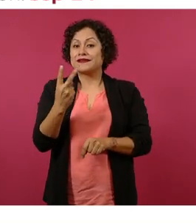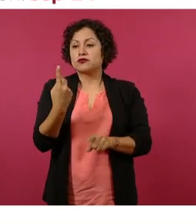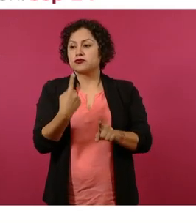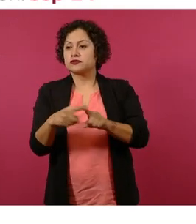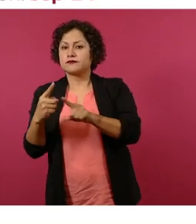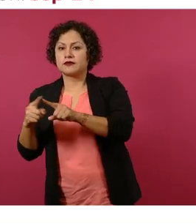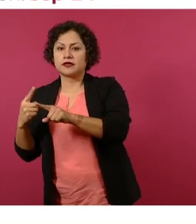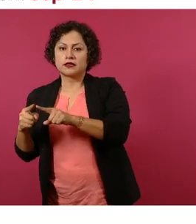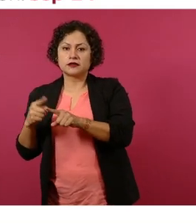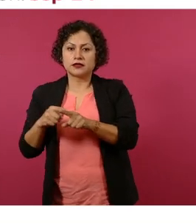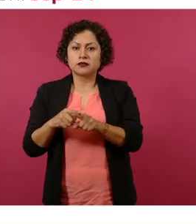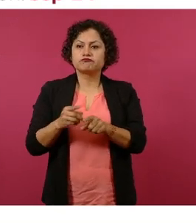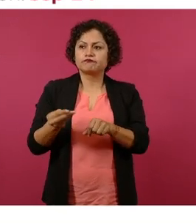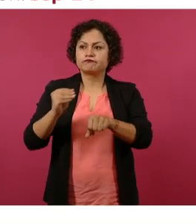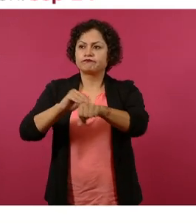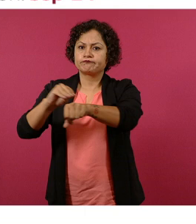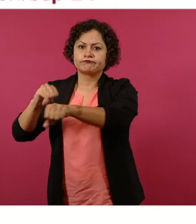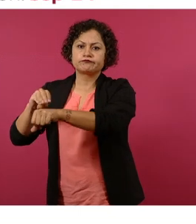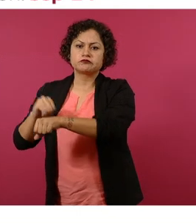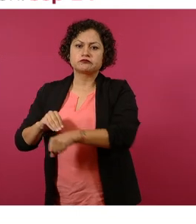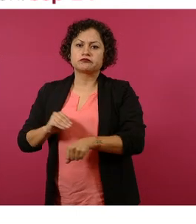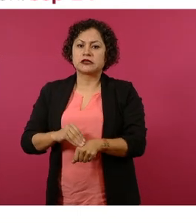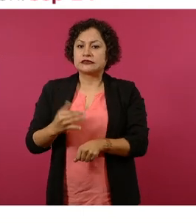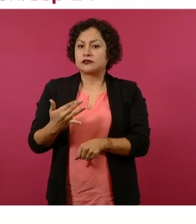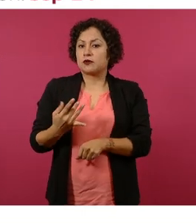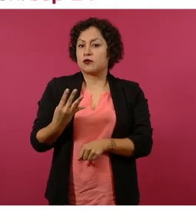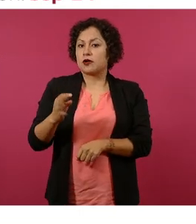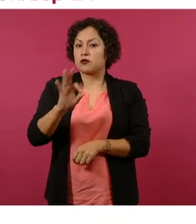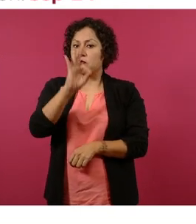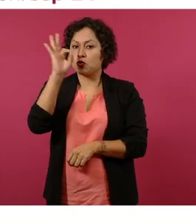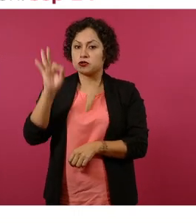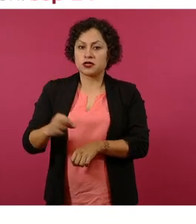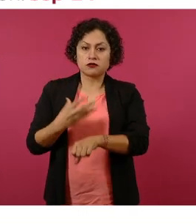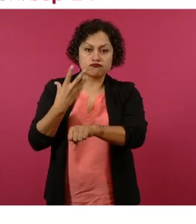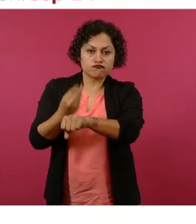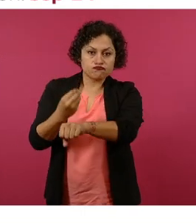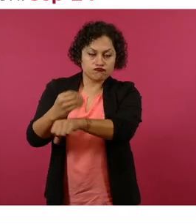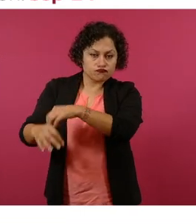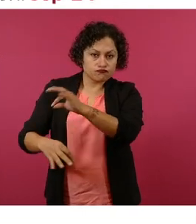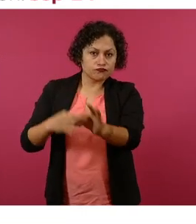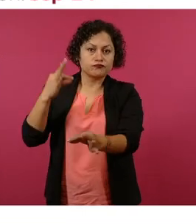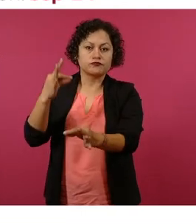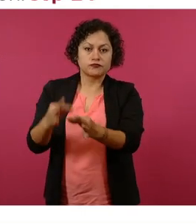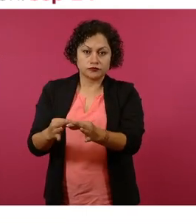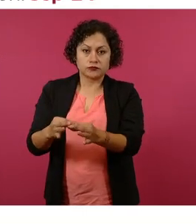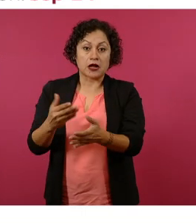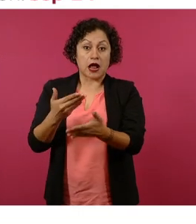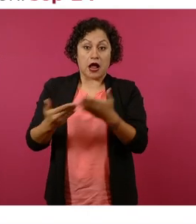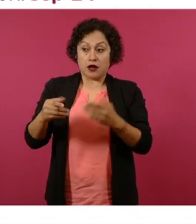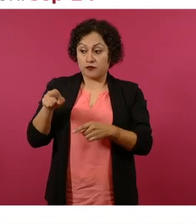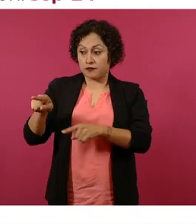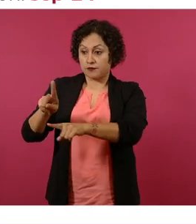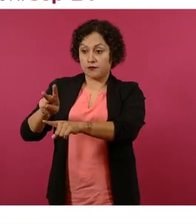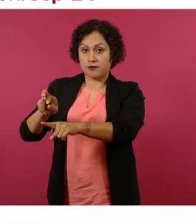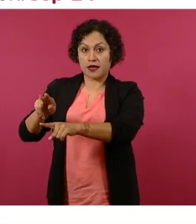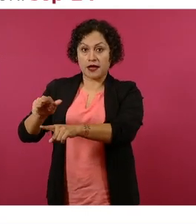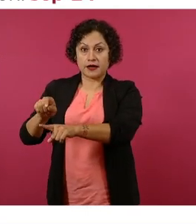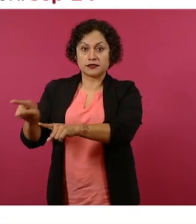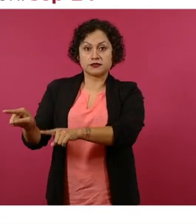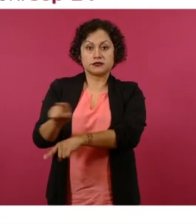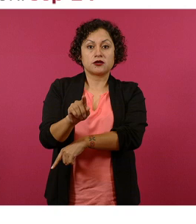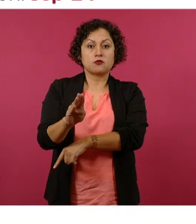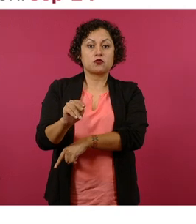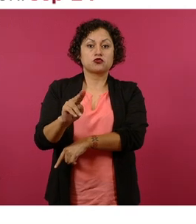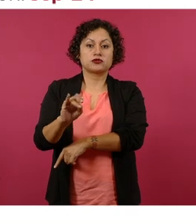avance de 50 4% actualmente esta autopista ya llega de las varas hasta Bucerías y